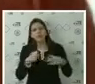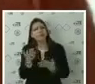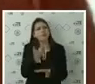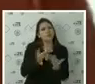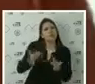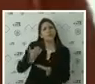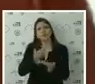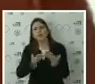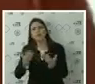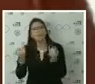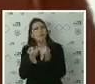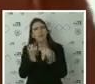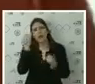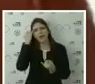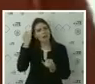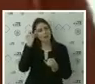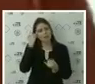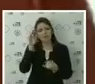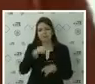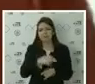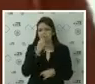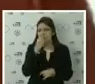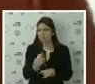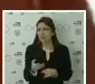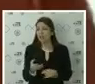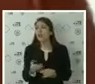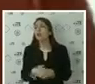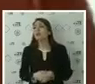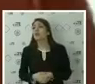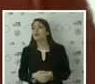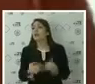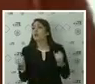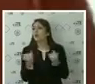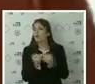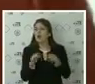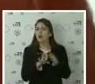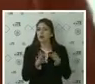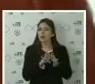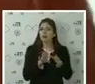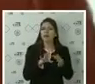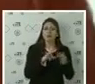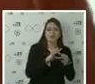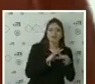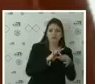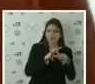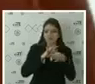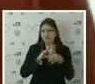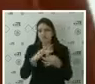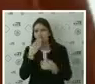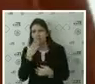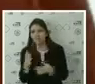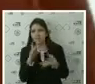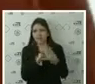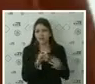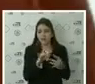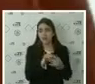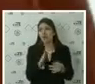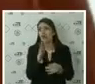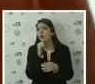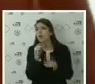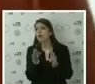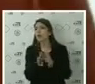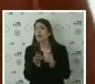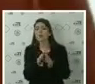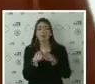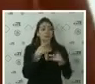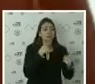muy claras. Y si me permiten incluso decirlo, muy empáticas. Y de eso se trata. No podemos sentarnos a